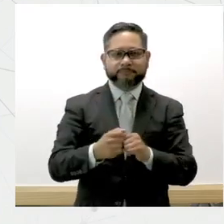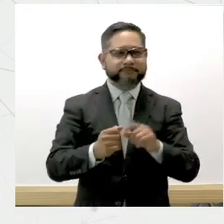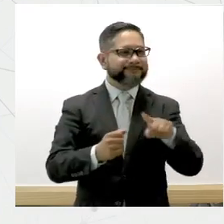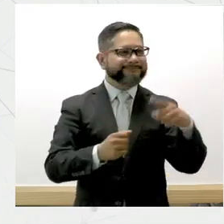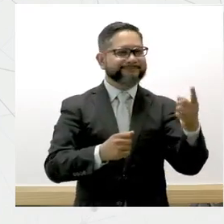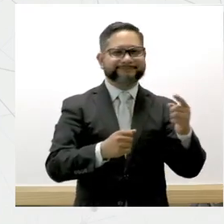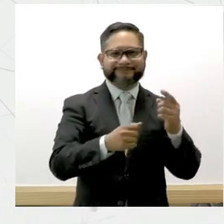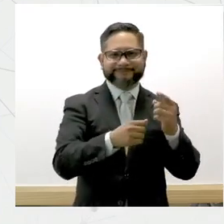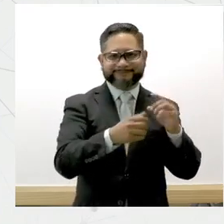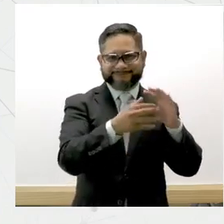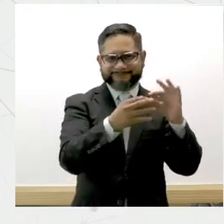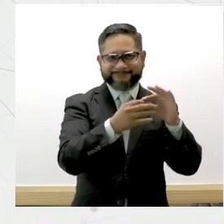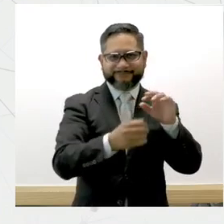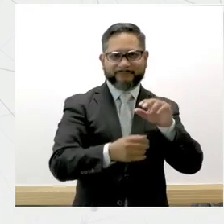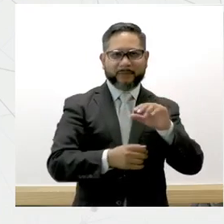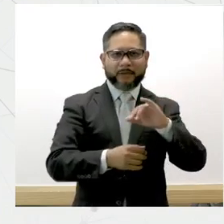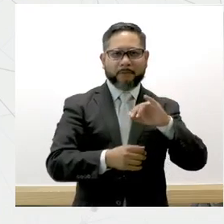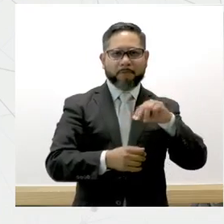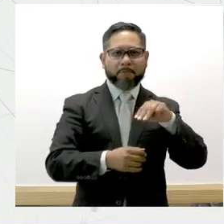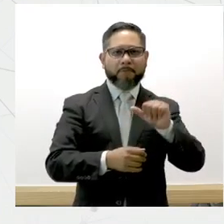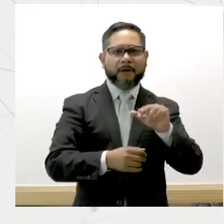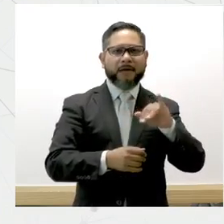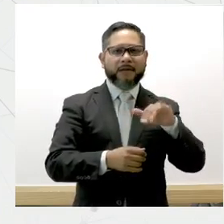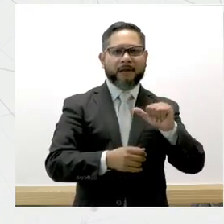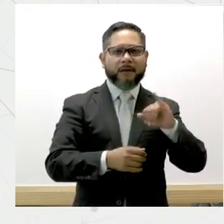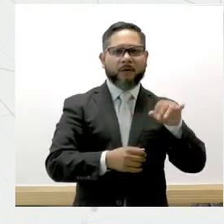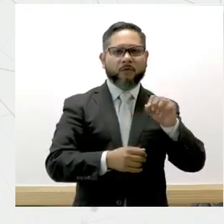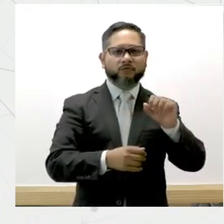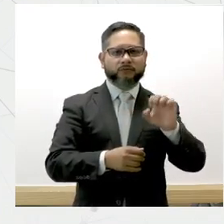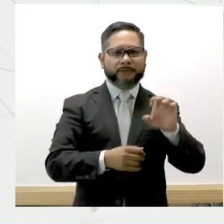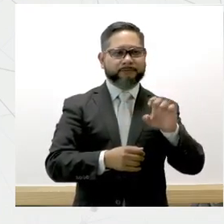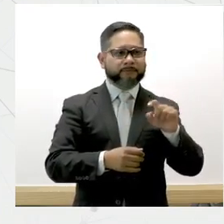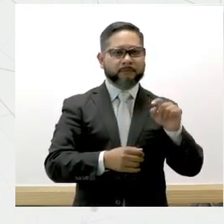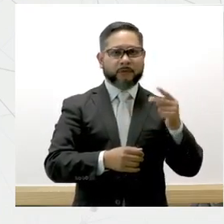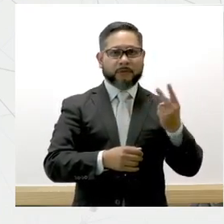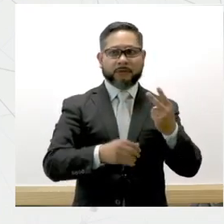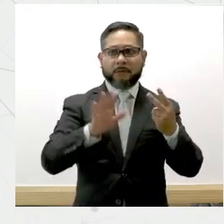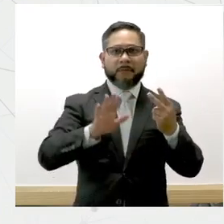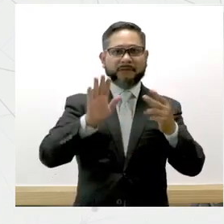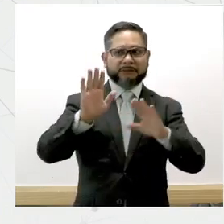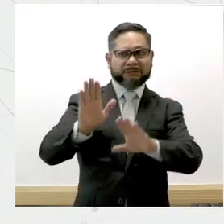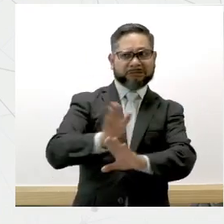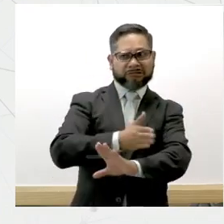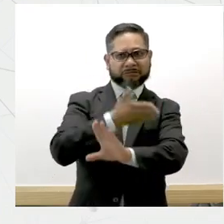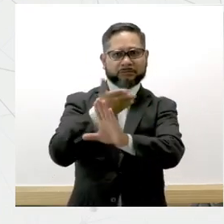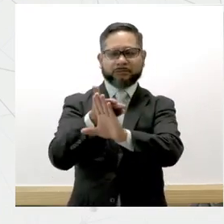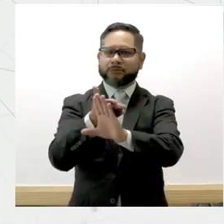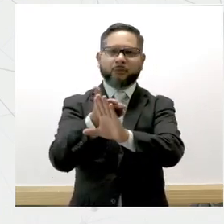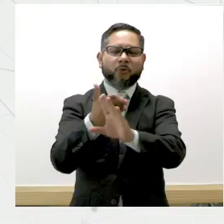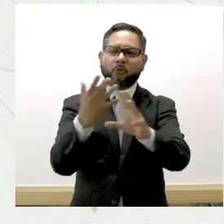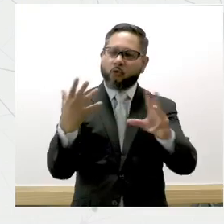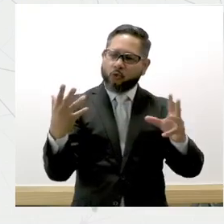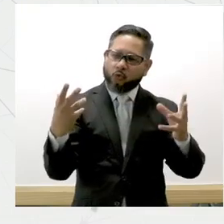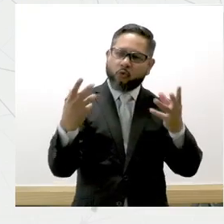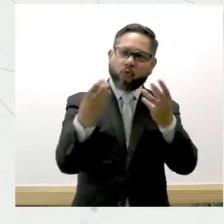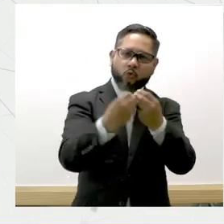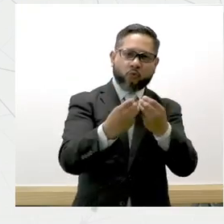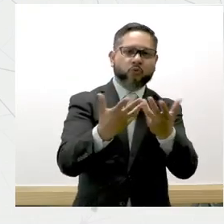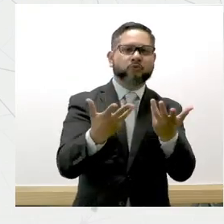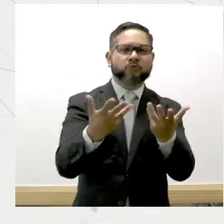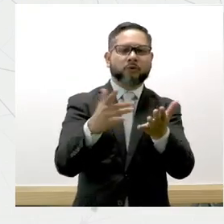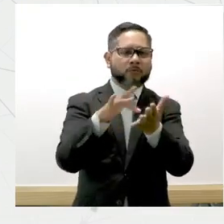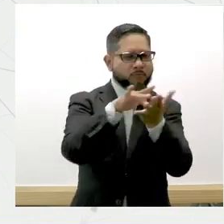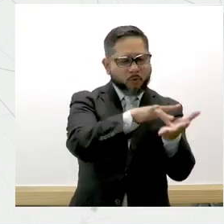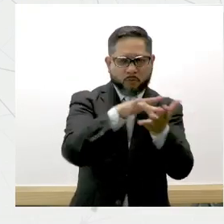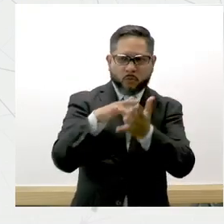Porque esto es un reto de todos y de todas. No se trata de luchar contra, sino de trabajar de forma colaborativa y de entre todos construir,